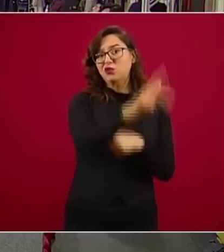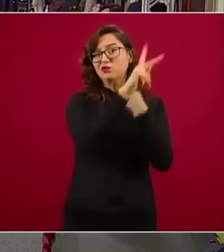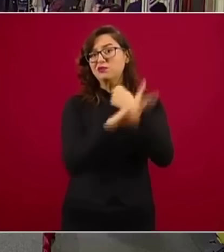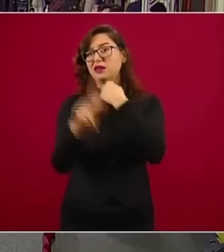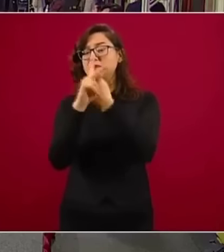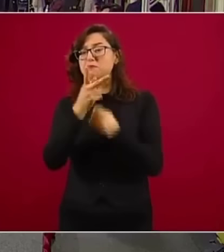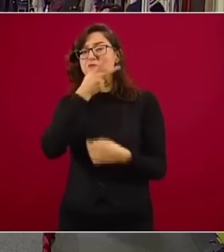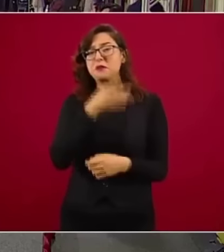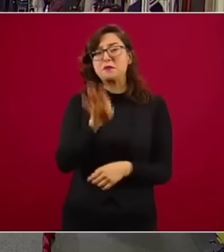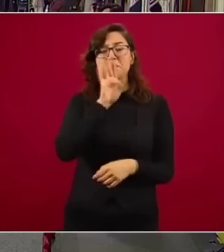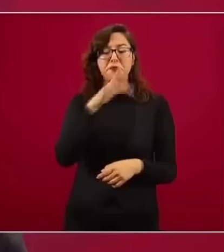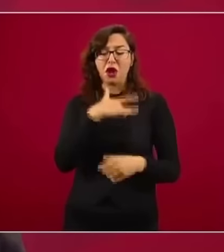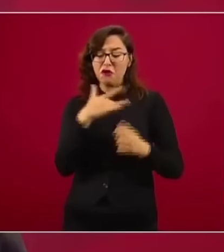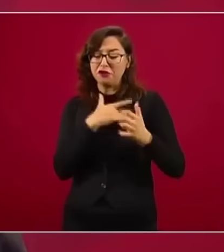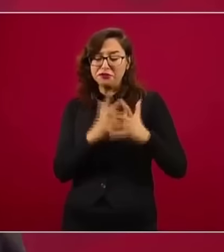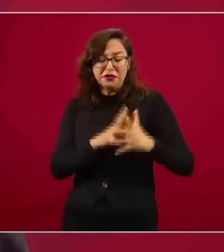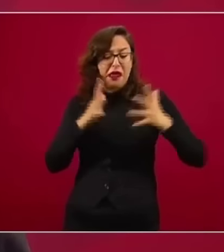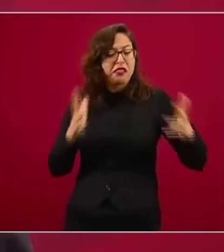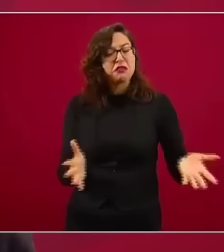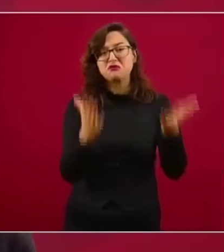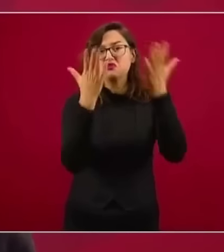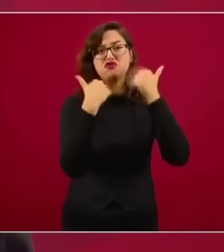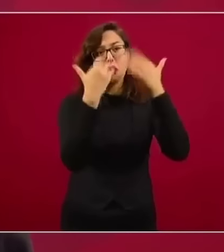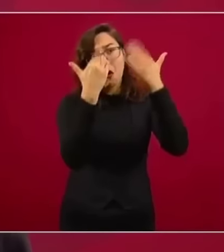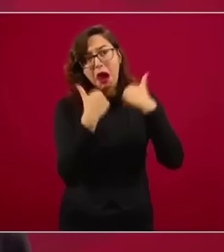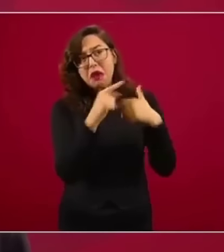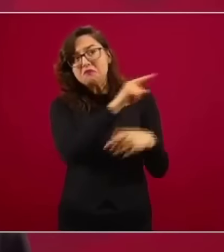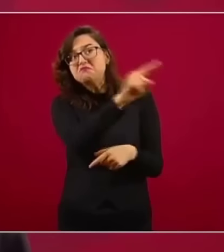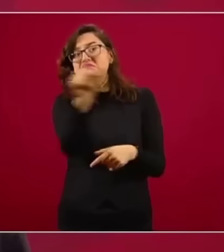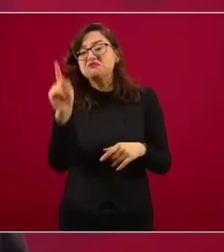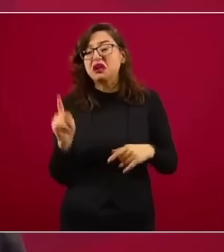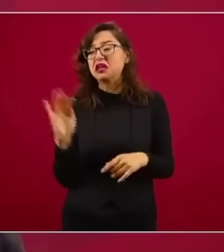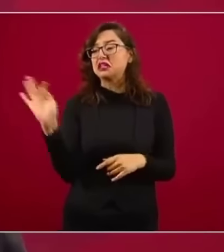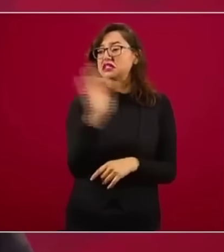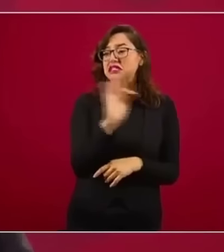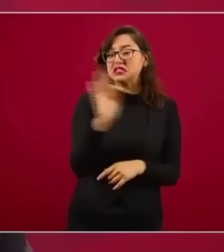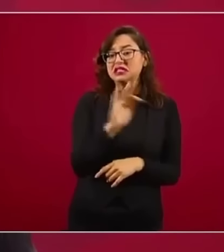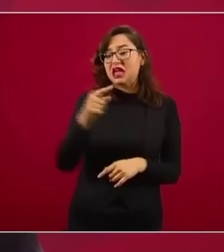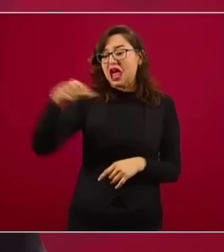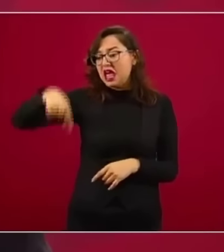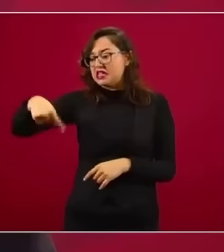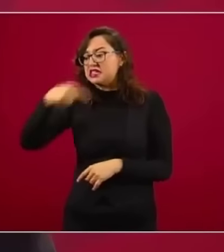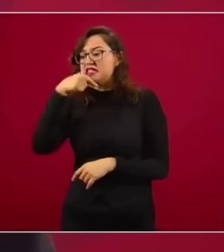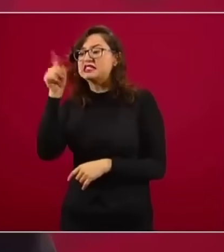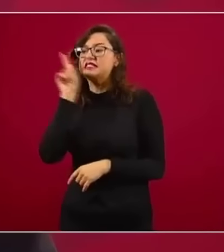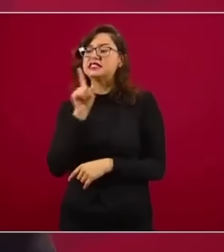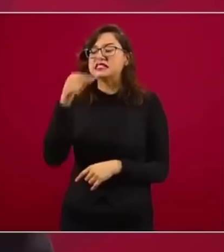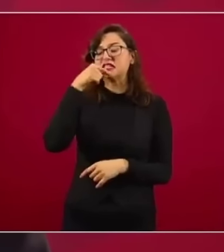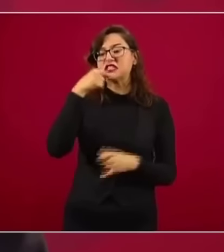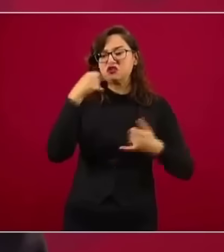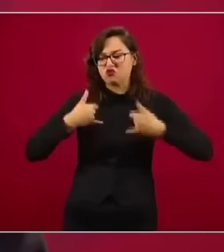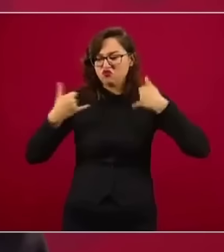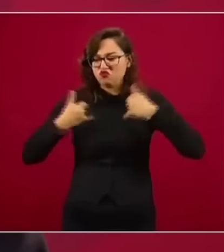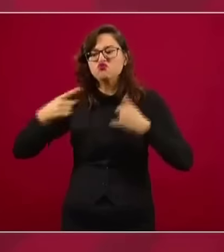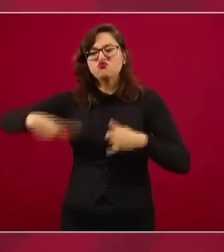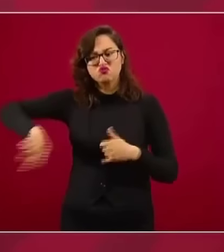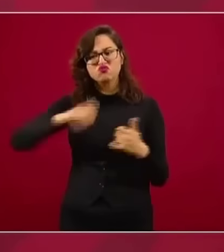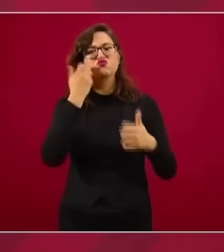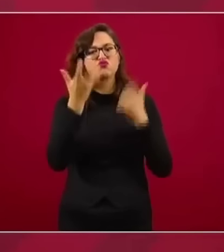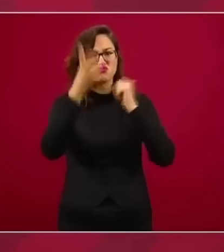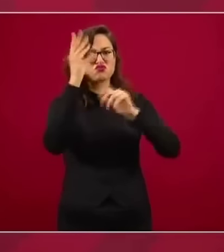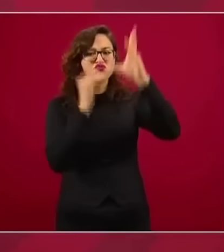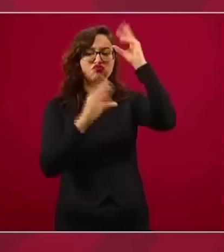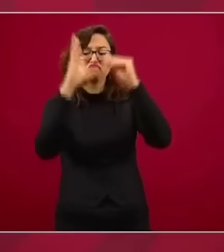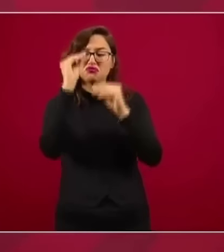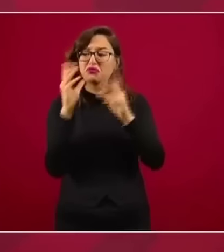nuestros. Quizá nuestras niñas, niños y jóvenes deseen aprender más que nadie en el mundo.